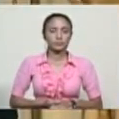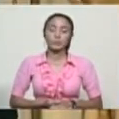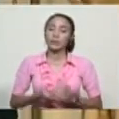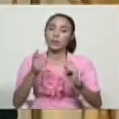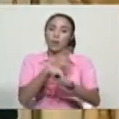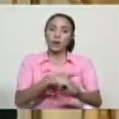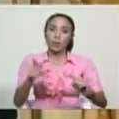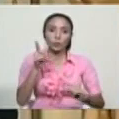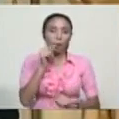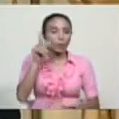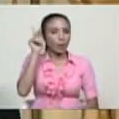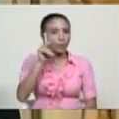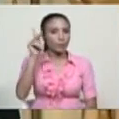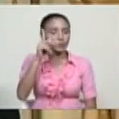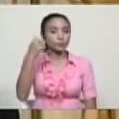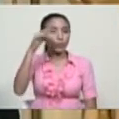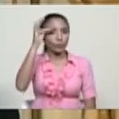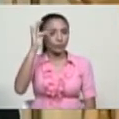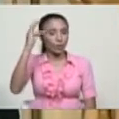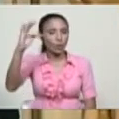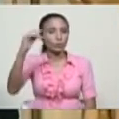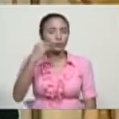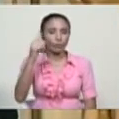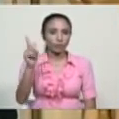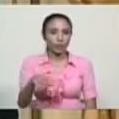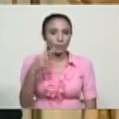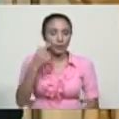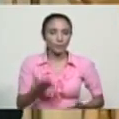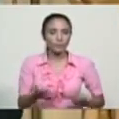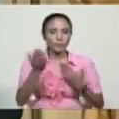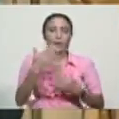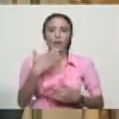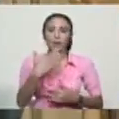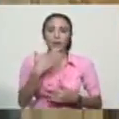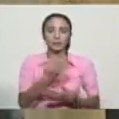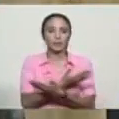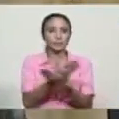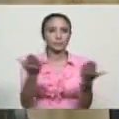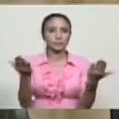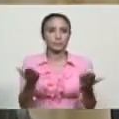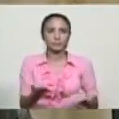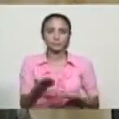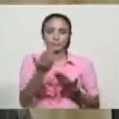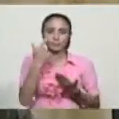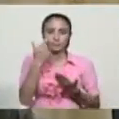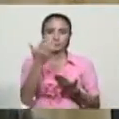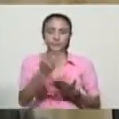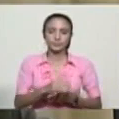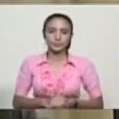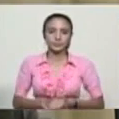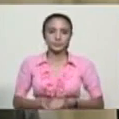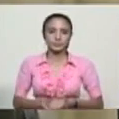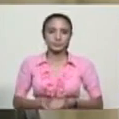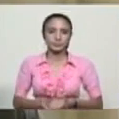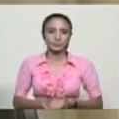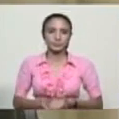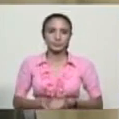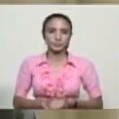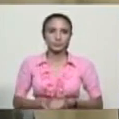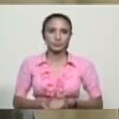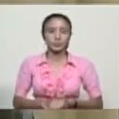filósofo, historiador Enrique Dussel, agradecerle. Cuando nosotros escuchamos el nombre de Enrique